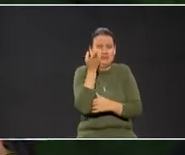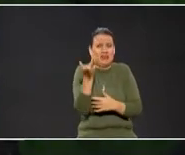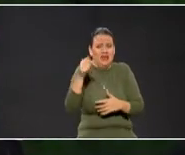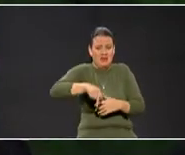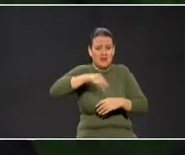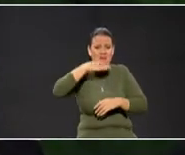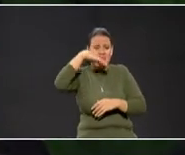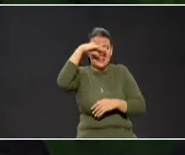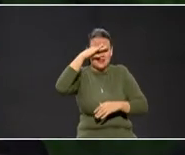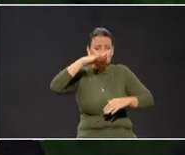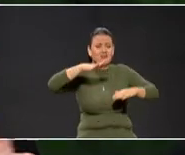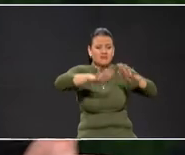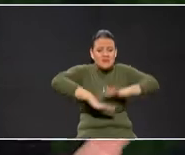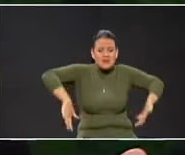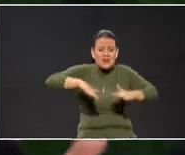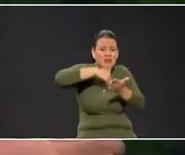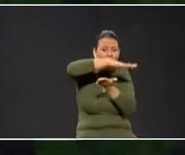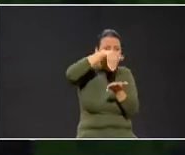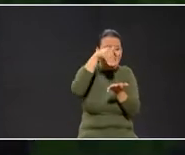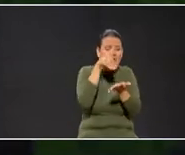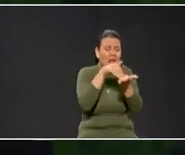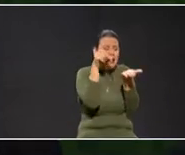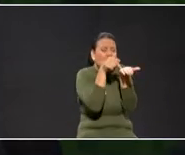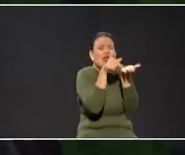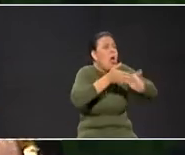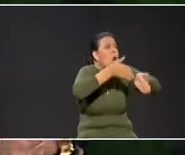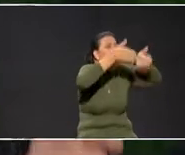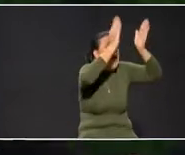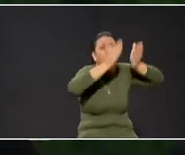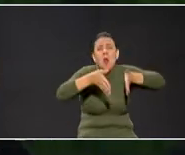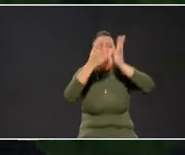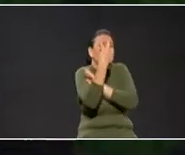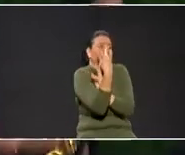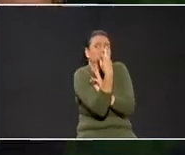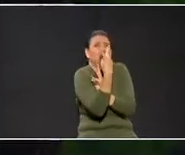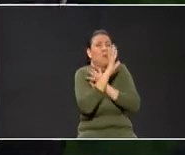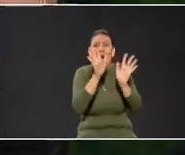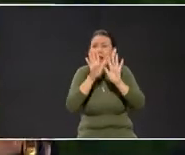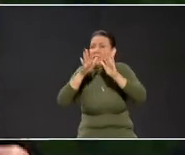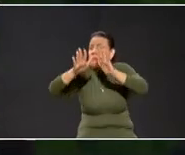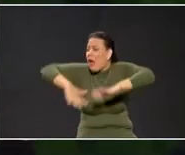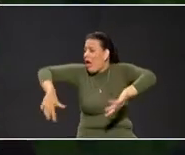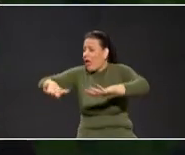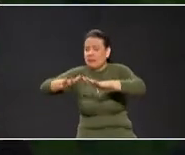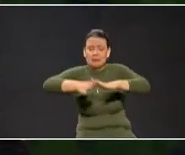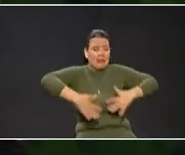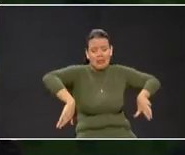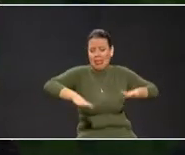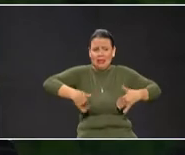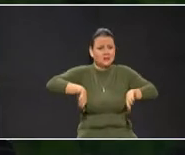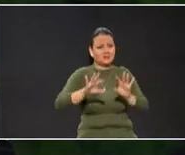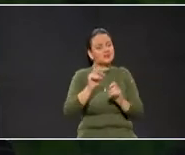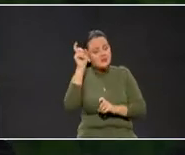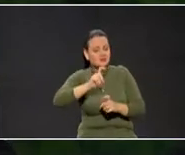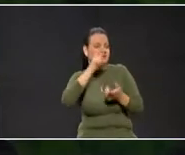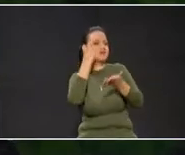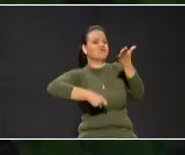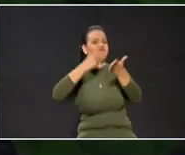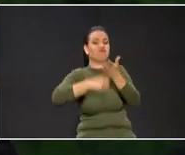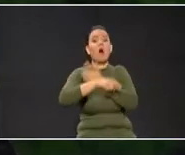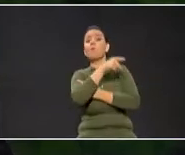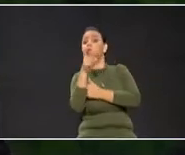de reina a duras penas vemos dos edificios altos el resto de asia está vacía debemos de crecer en el centro hacia arriba y llevar la vivienda de la gente con magnesio